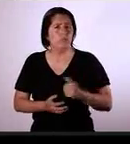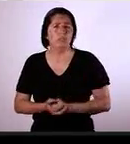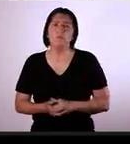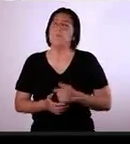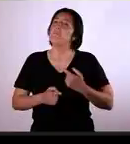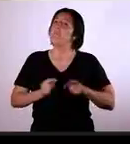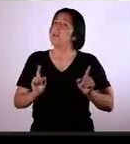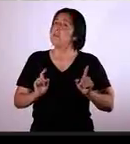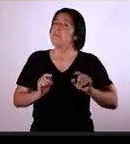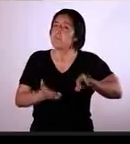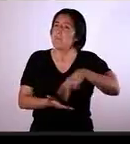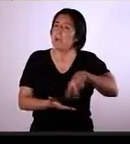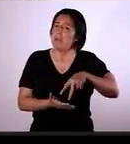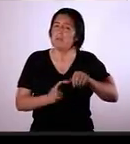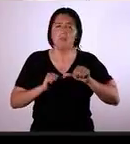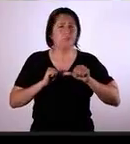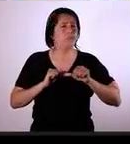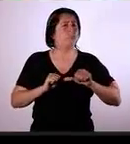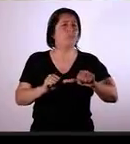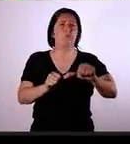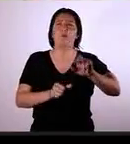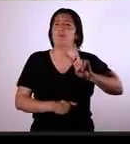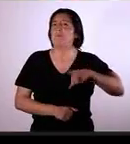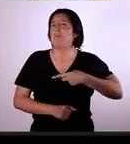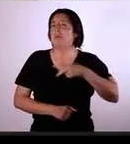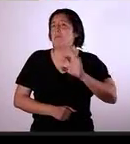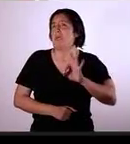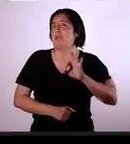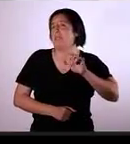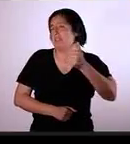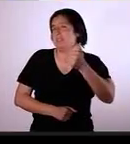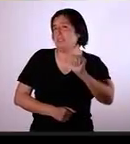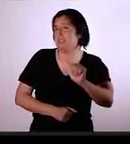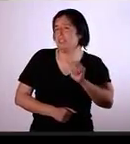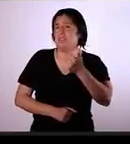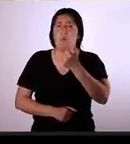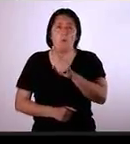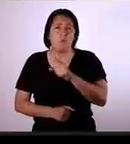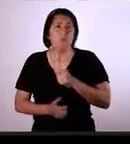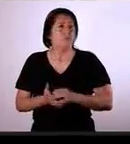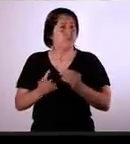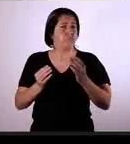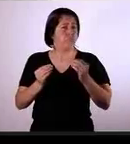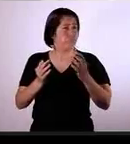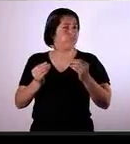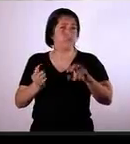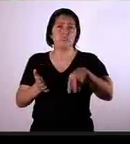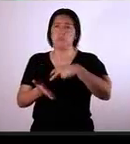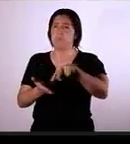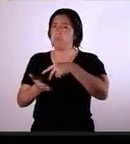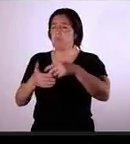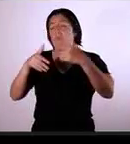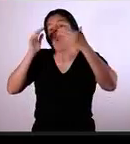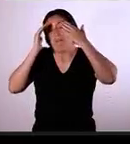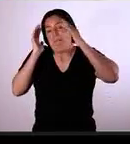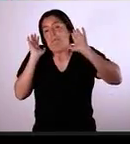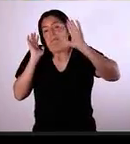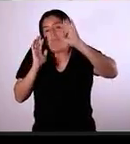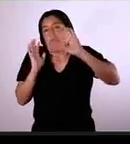sin embargo bailó y continúa bailando. 2009, 2010, 2011, tiene muchas presentaciones y a la de Dios,